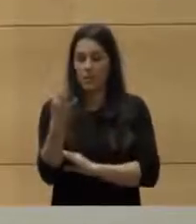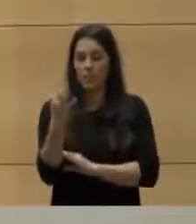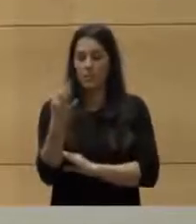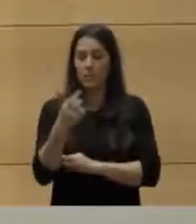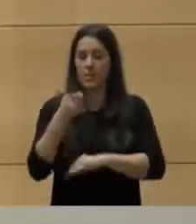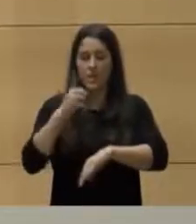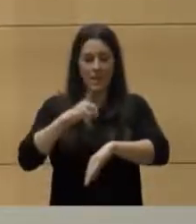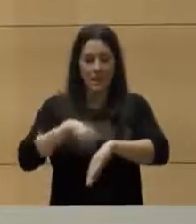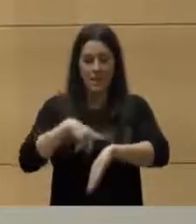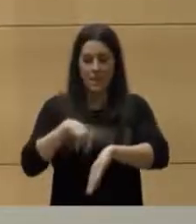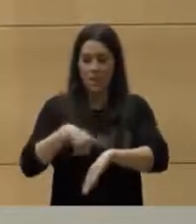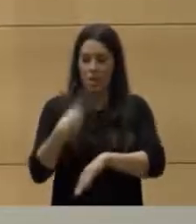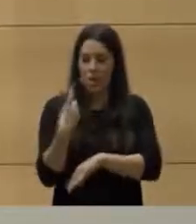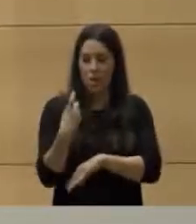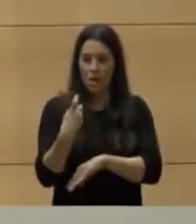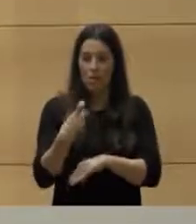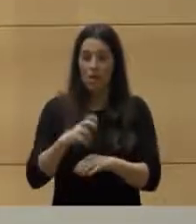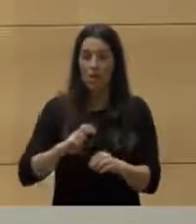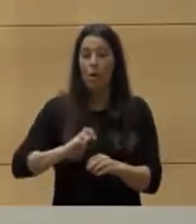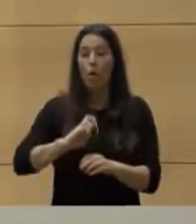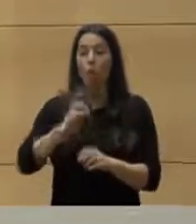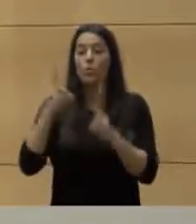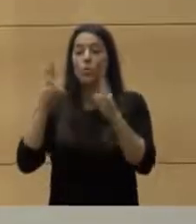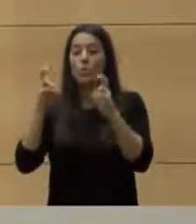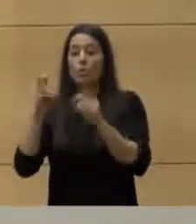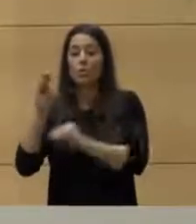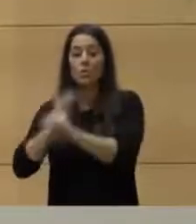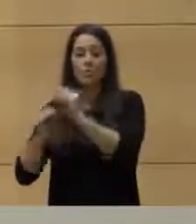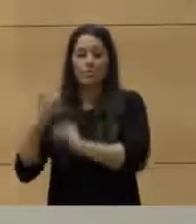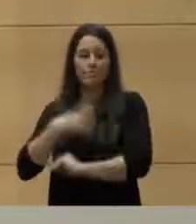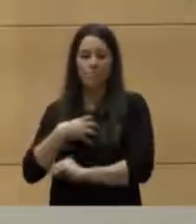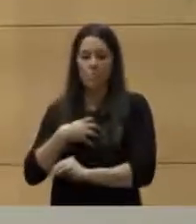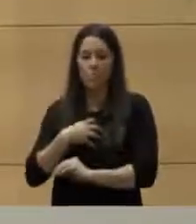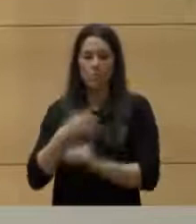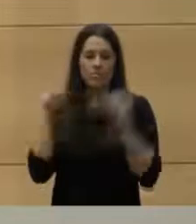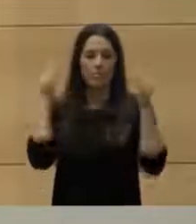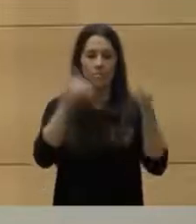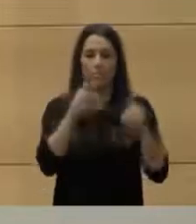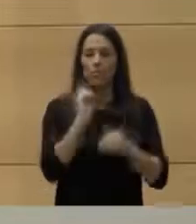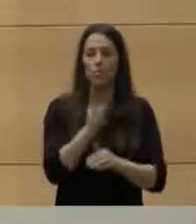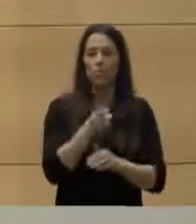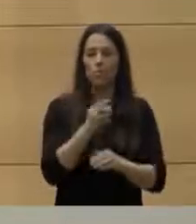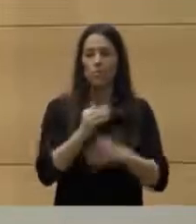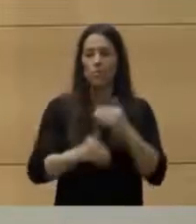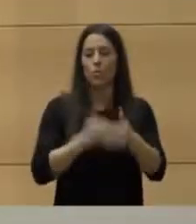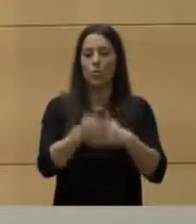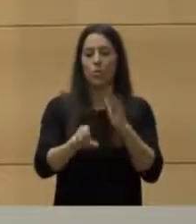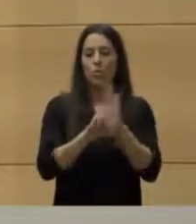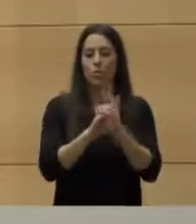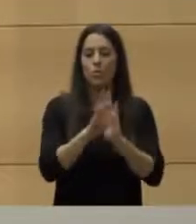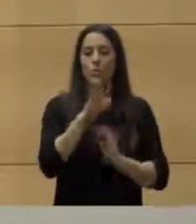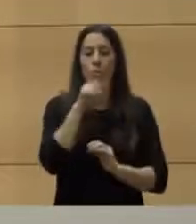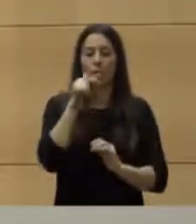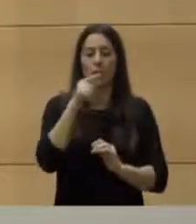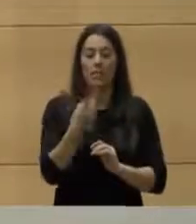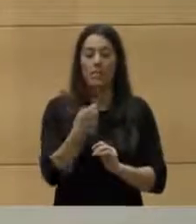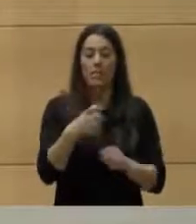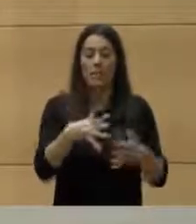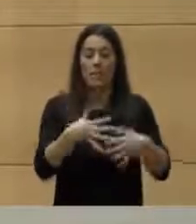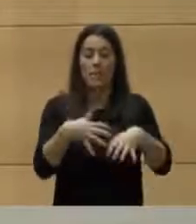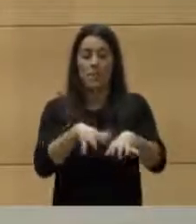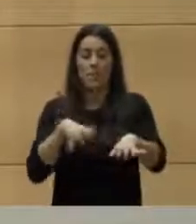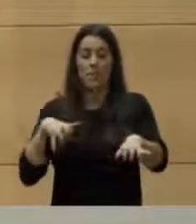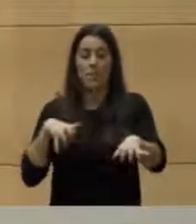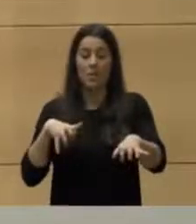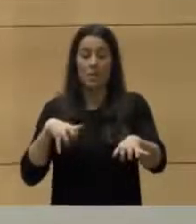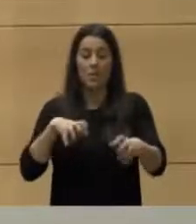habrá tiempo para otras operaciones porque se trata de organizar a la sociedad, de transformar la mayoría en sí en mayoría para